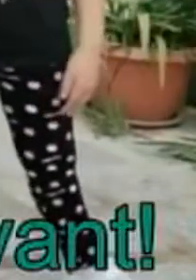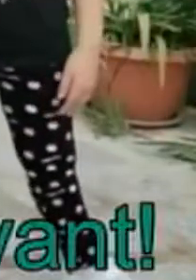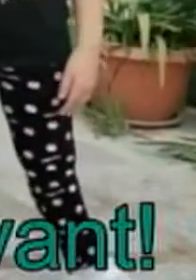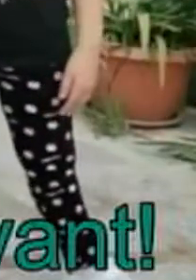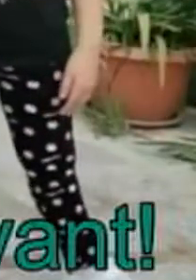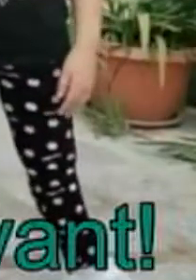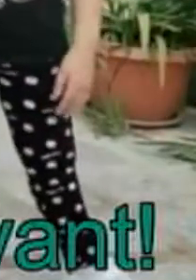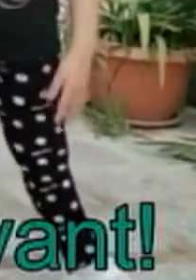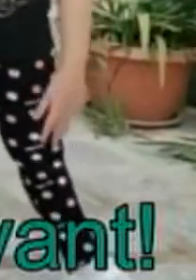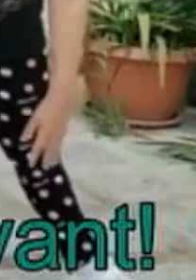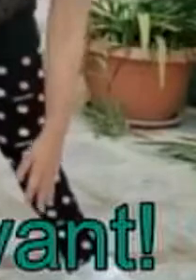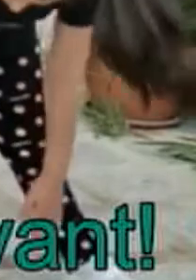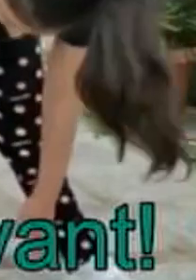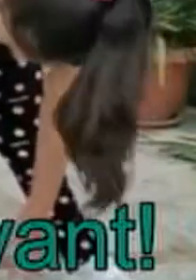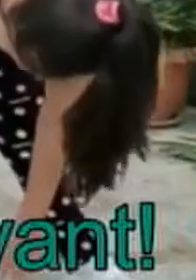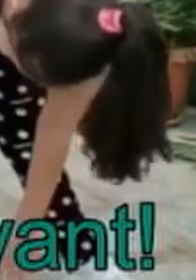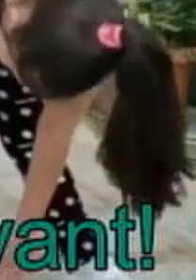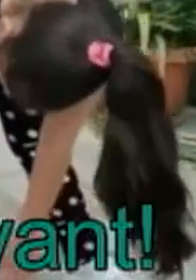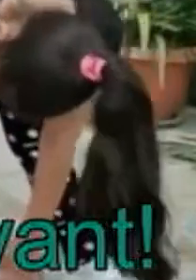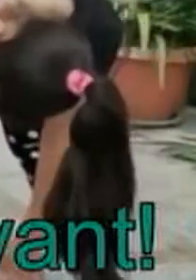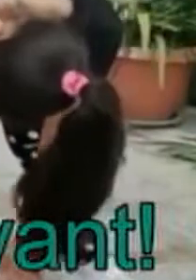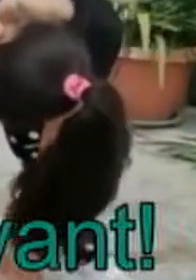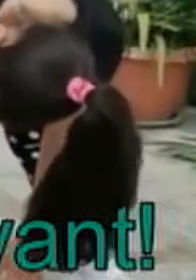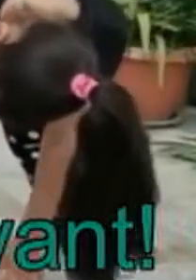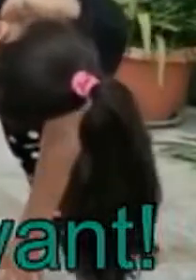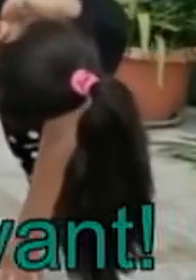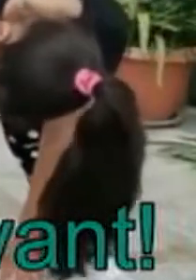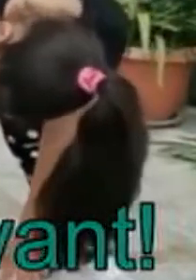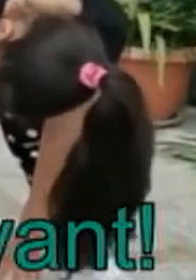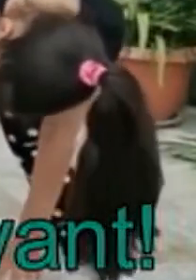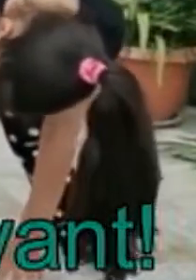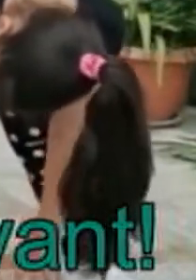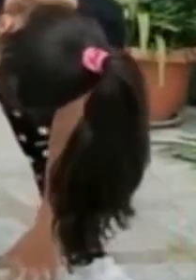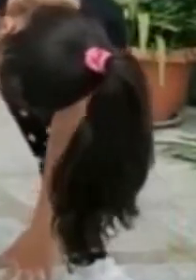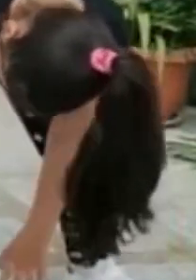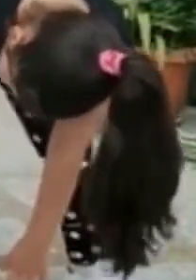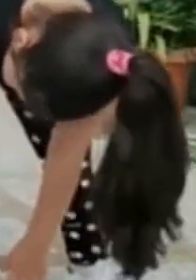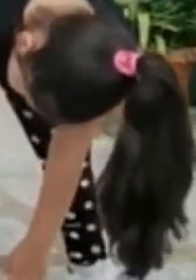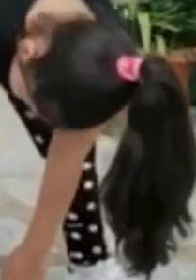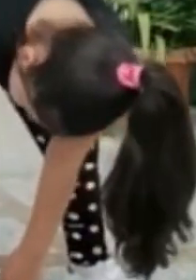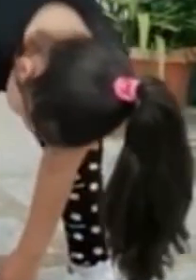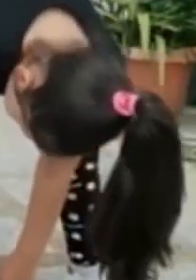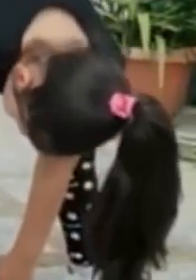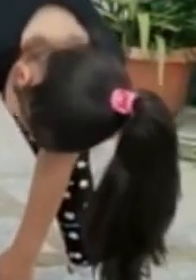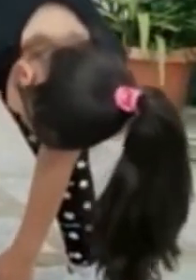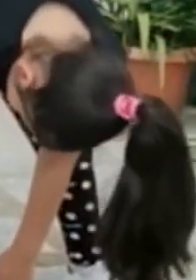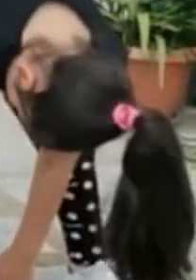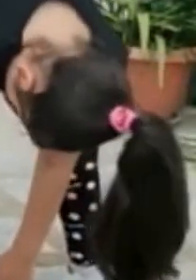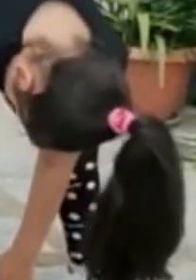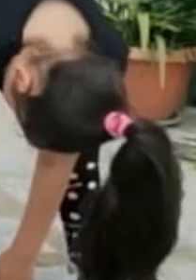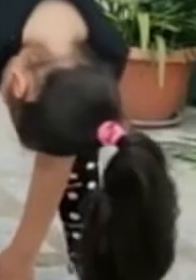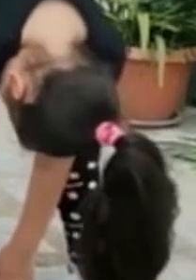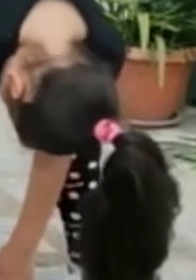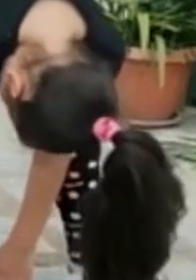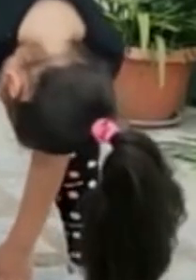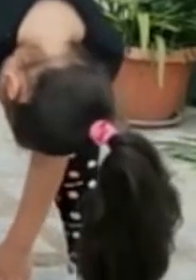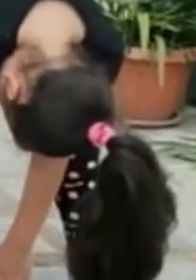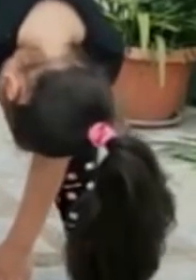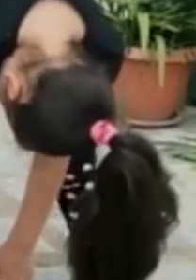para ver la mano ah t